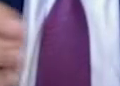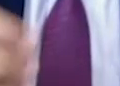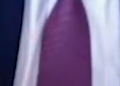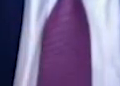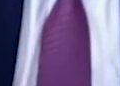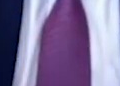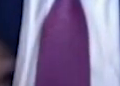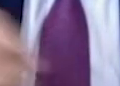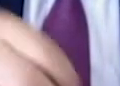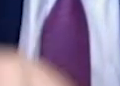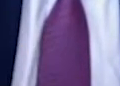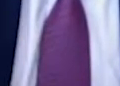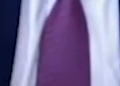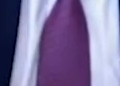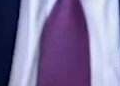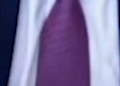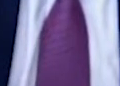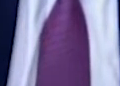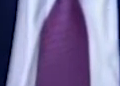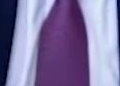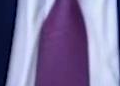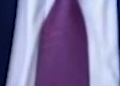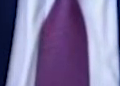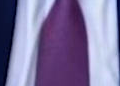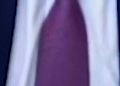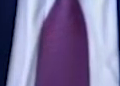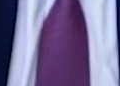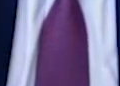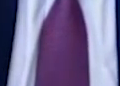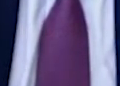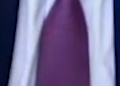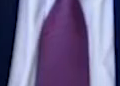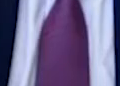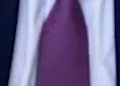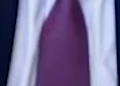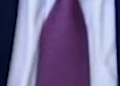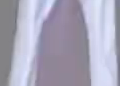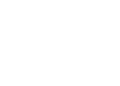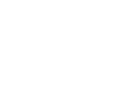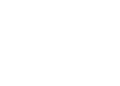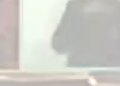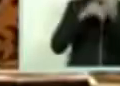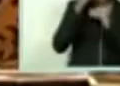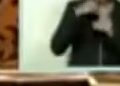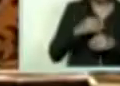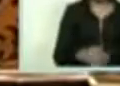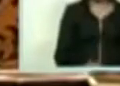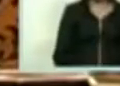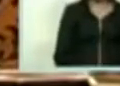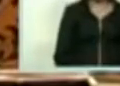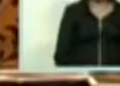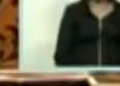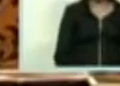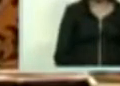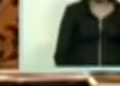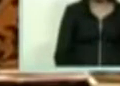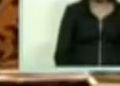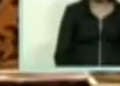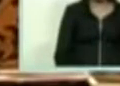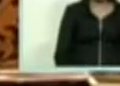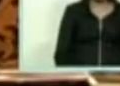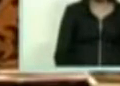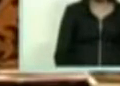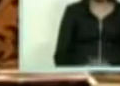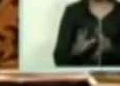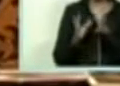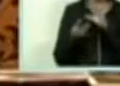llegar esos suministros a Venezuela es en base de redes criminales. pero hay que decir que esta asistencia